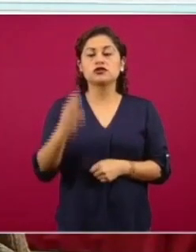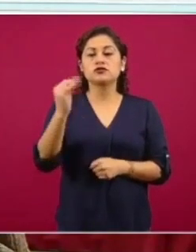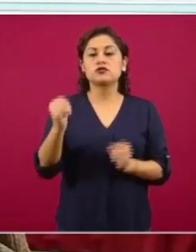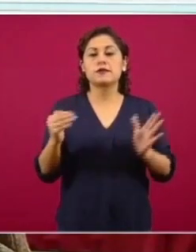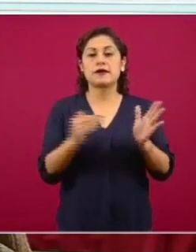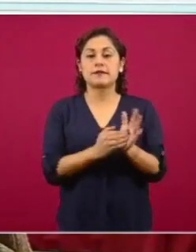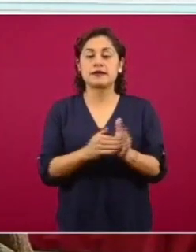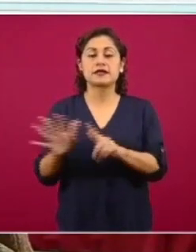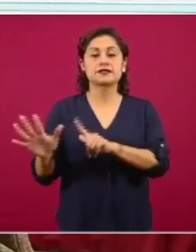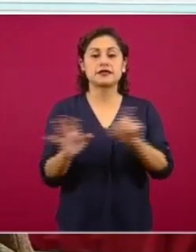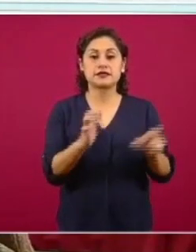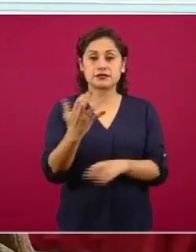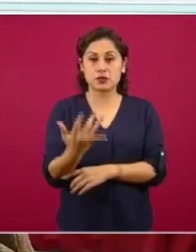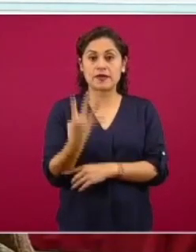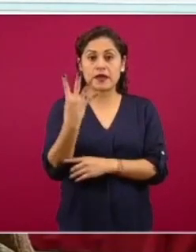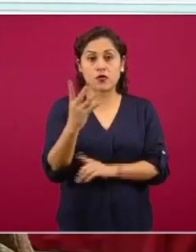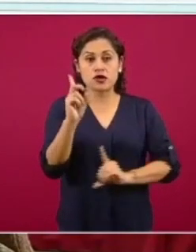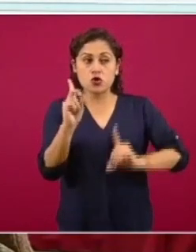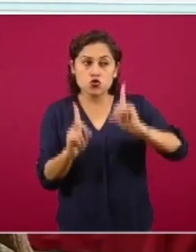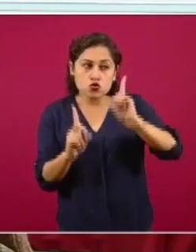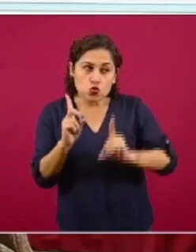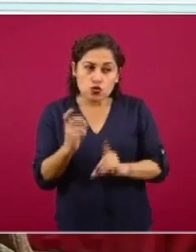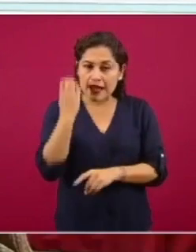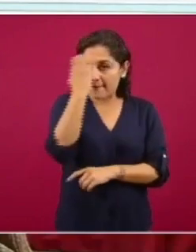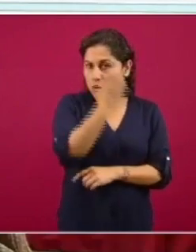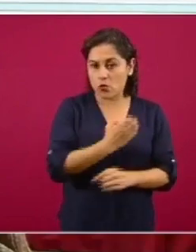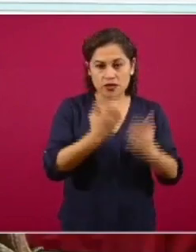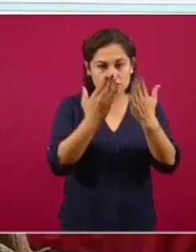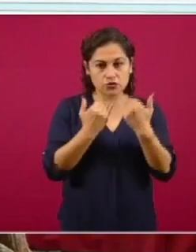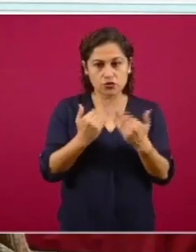total, 754 sospechosos sin muestra y